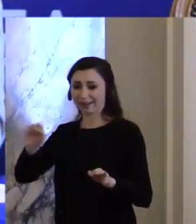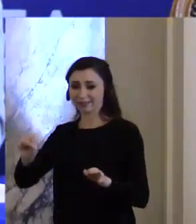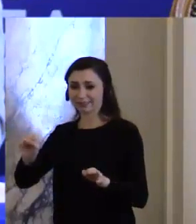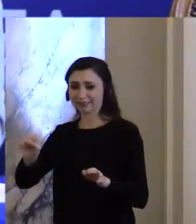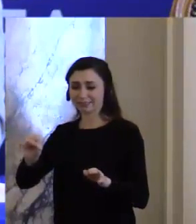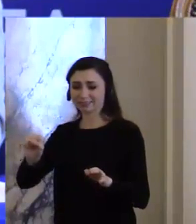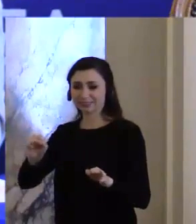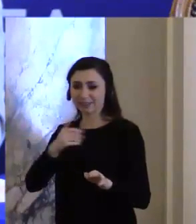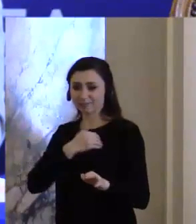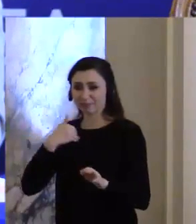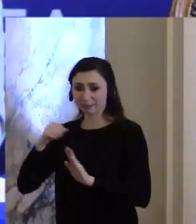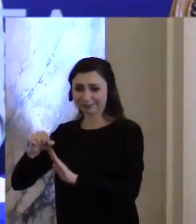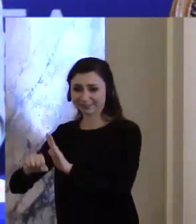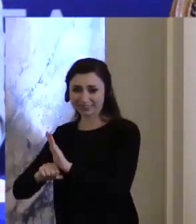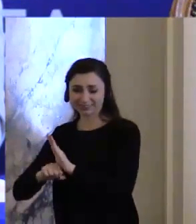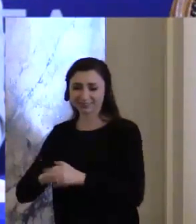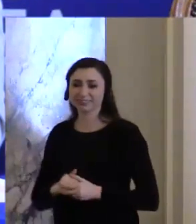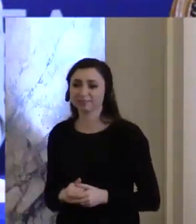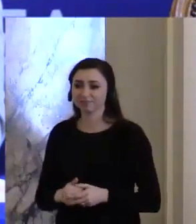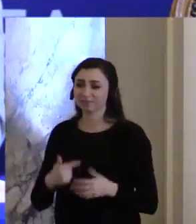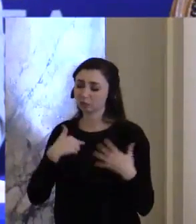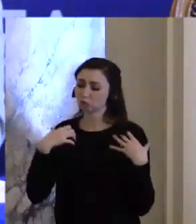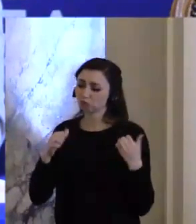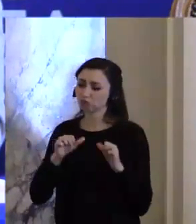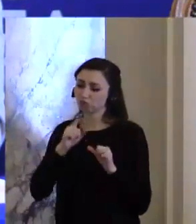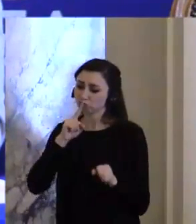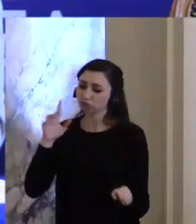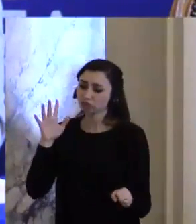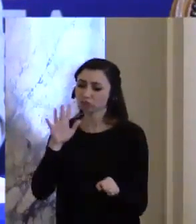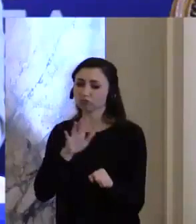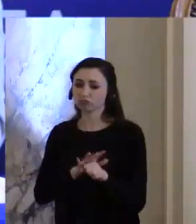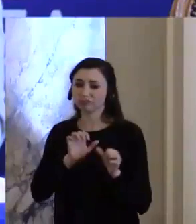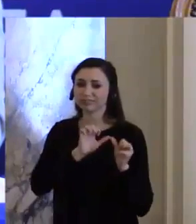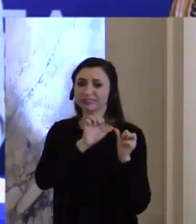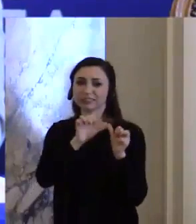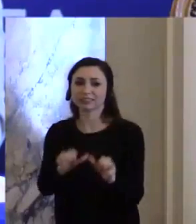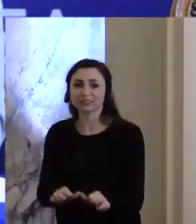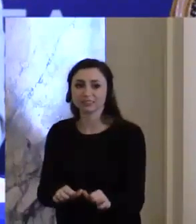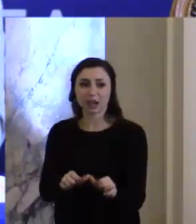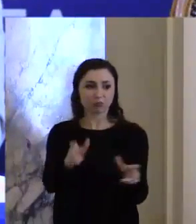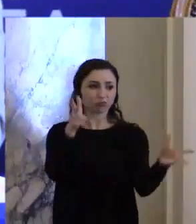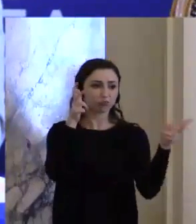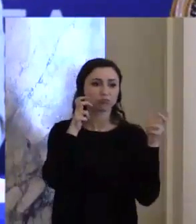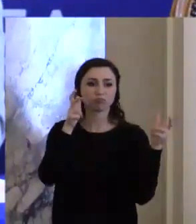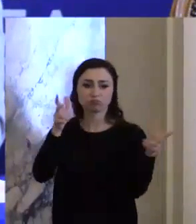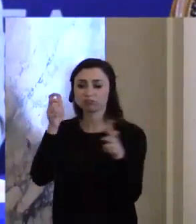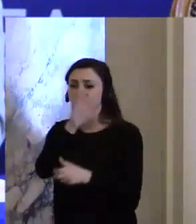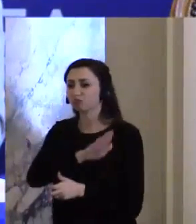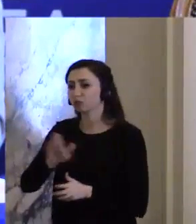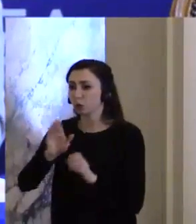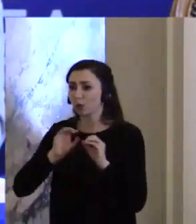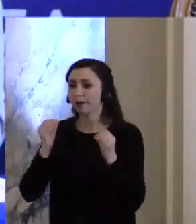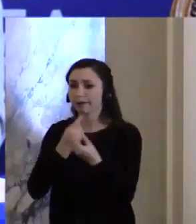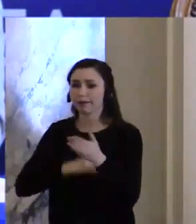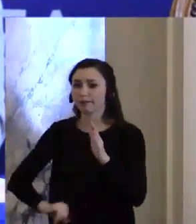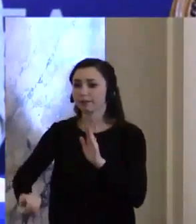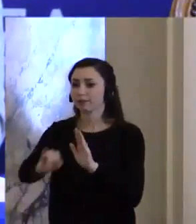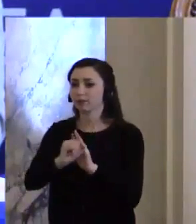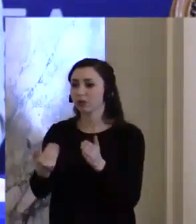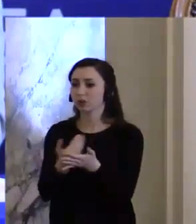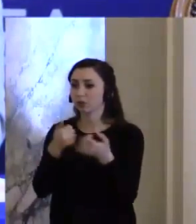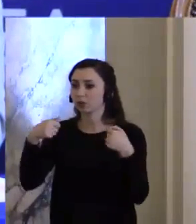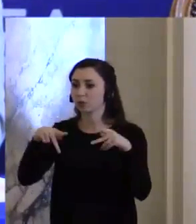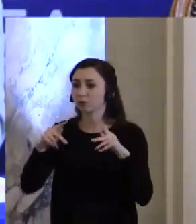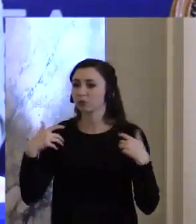seguir escuchando a sus organizaciones, a identificar oportunidades para fortalecer nuestra